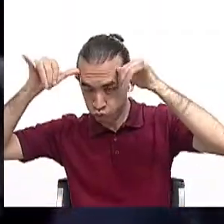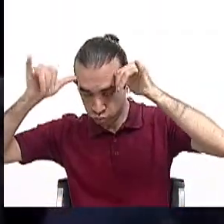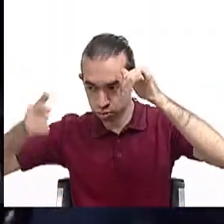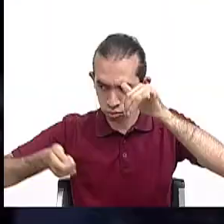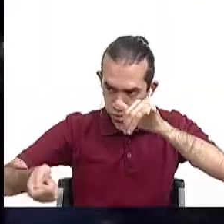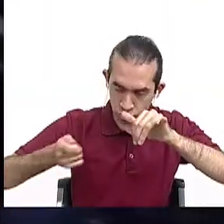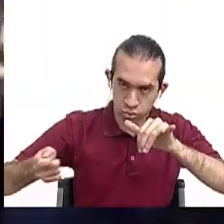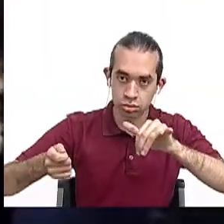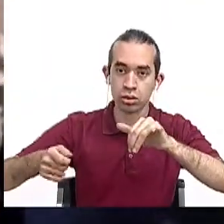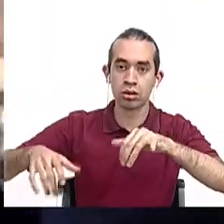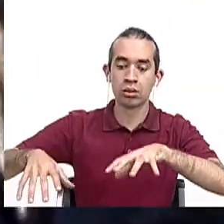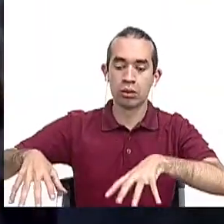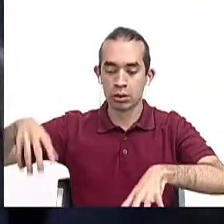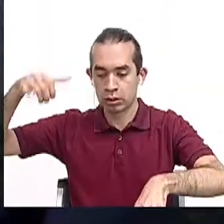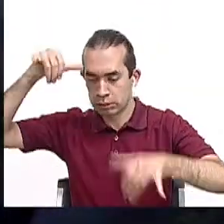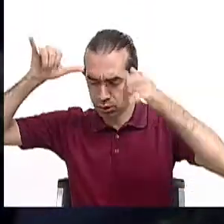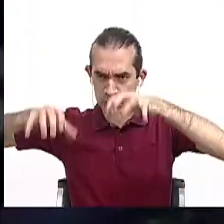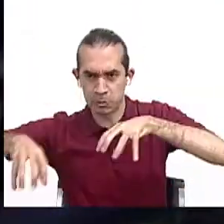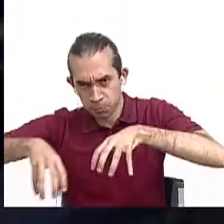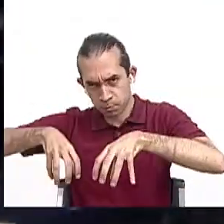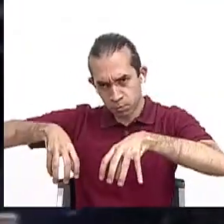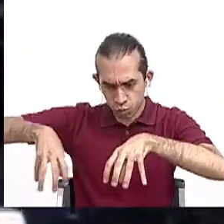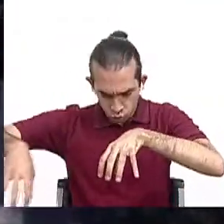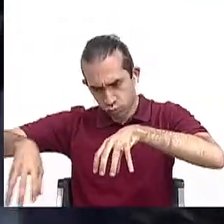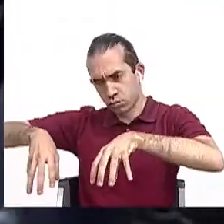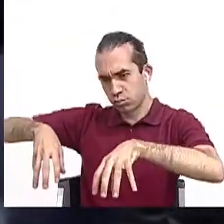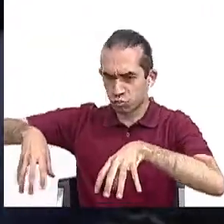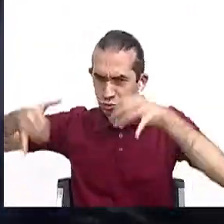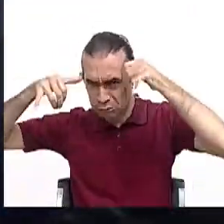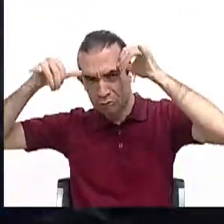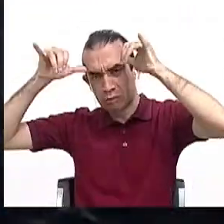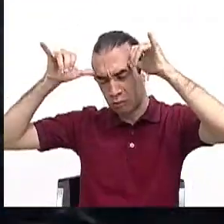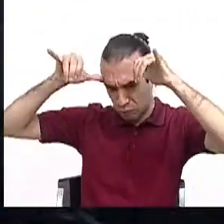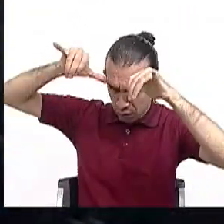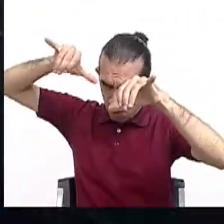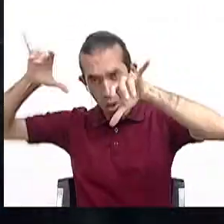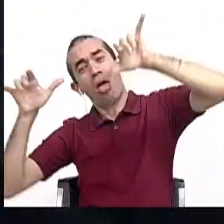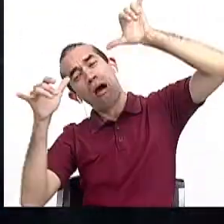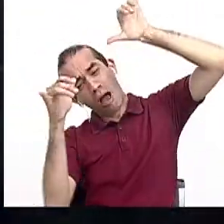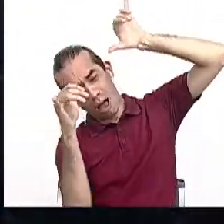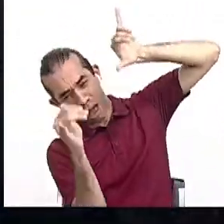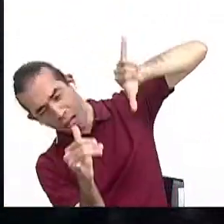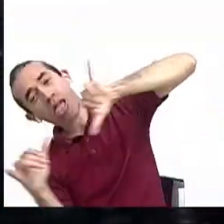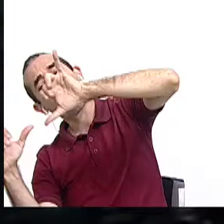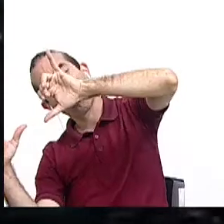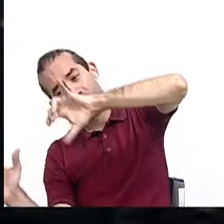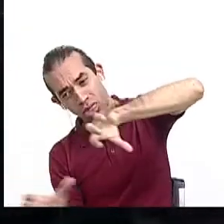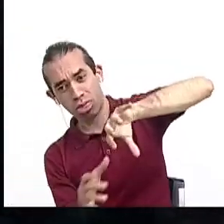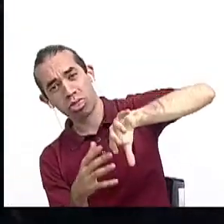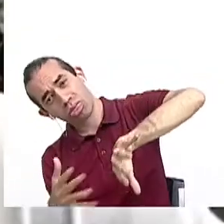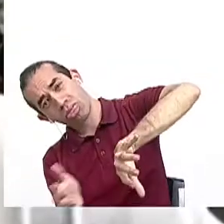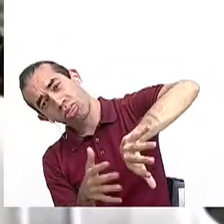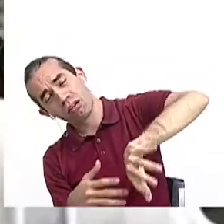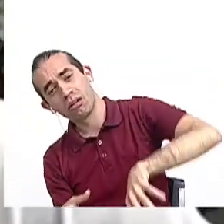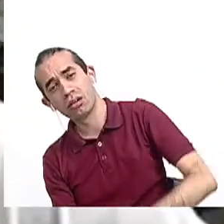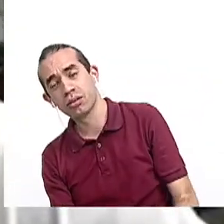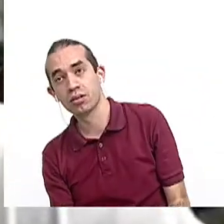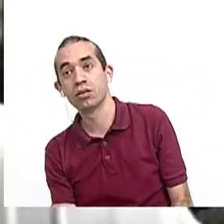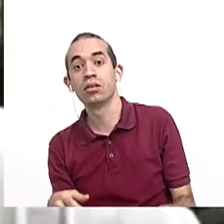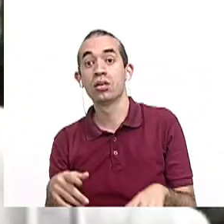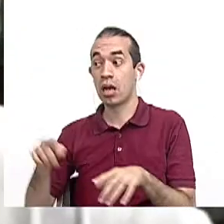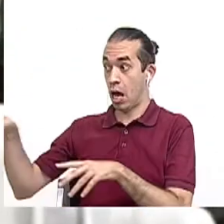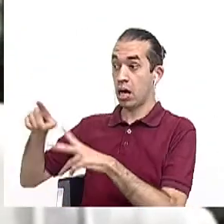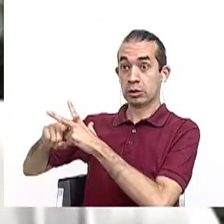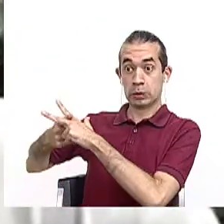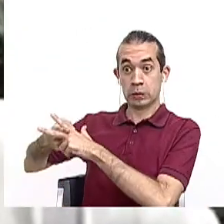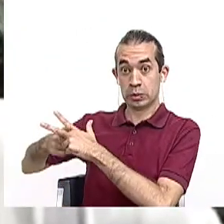era como los güeyes iban como en patines, no se agarraban, cayeron los dos acostados debajo de la carreta. Por suerte había mucha gente ahí donde cambian llantas y todo eso,